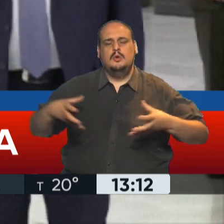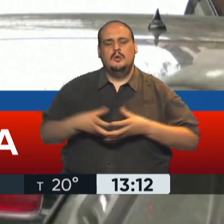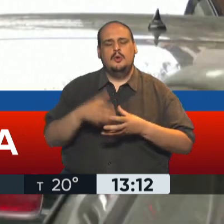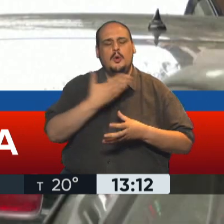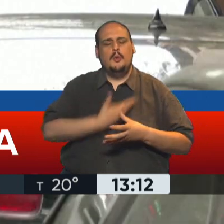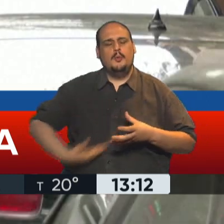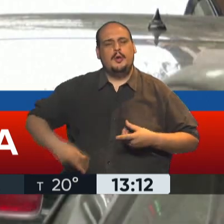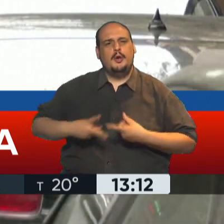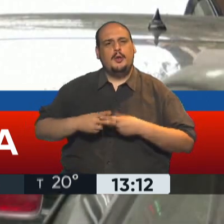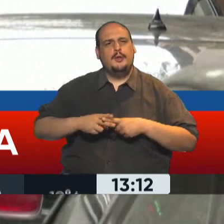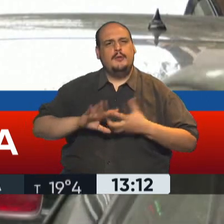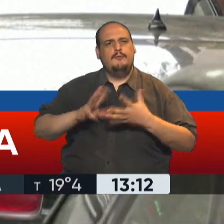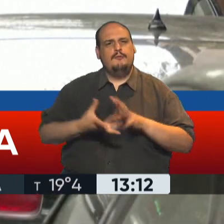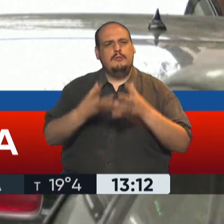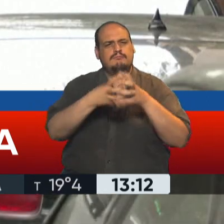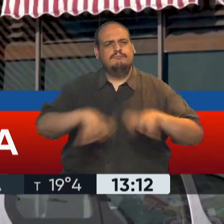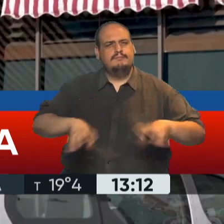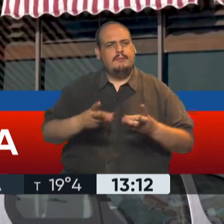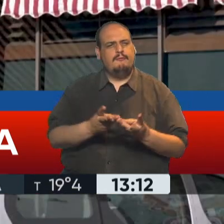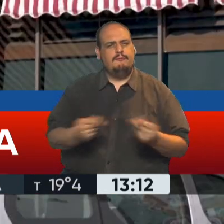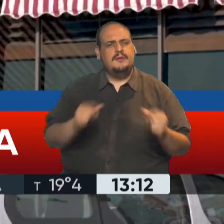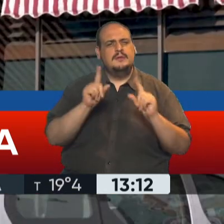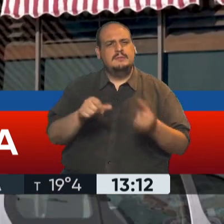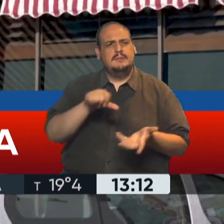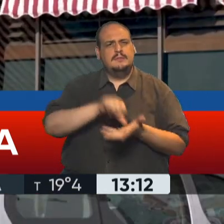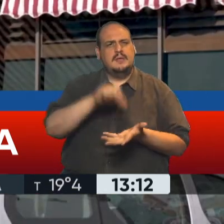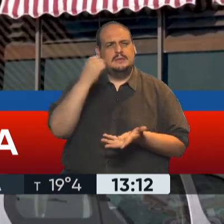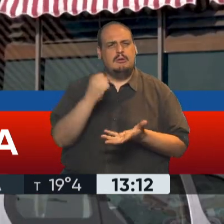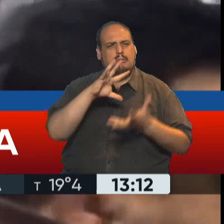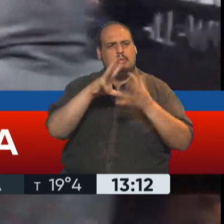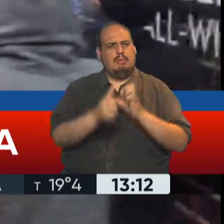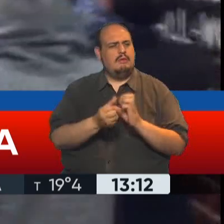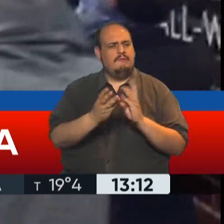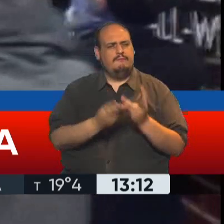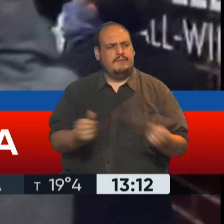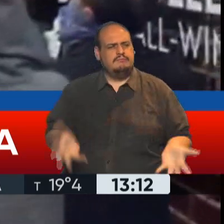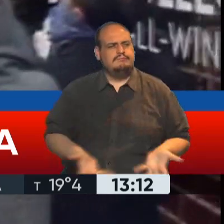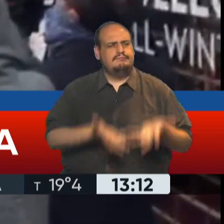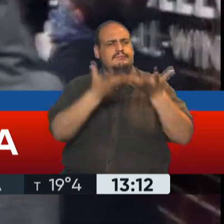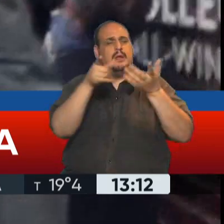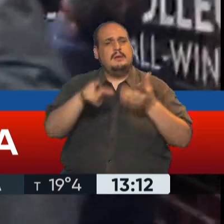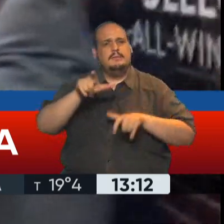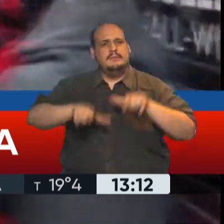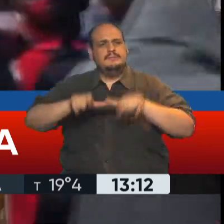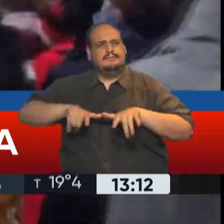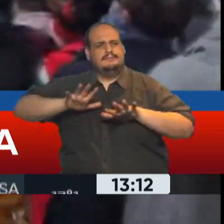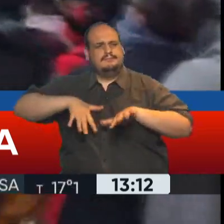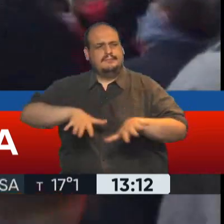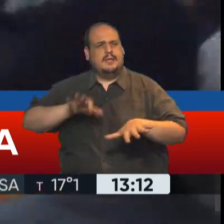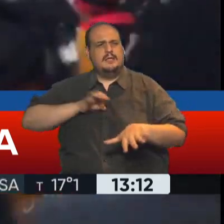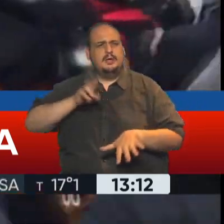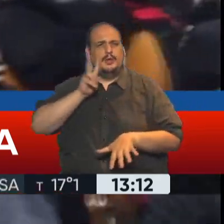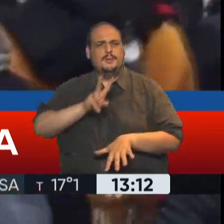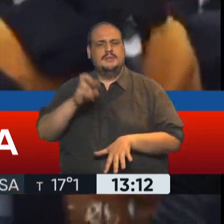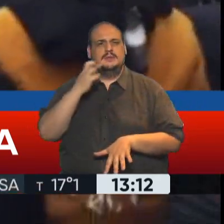de eludir el faccionalismo y sacar al país de la crisis económica aguda que motivó protestas masivas en 2019 y